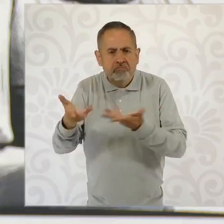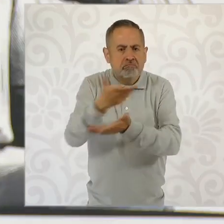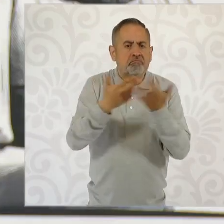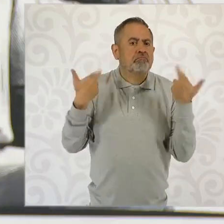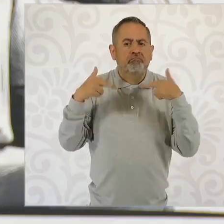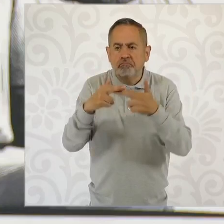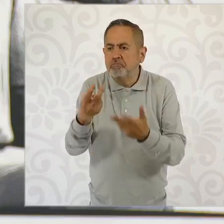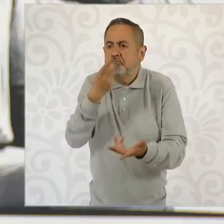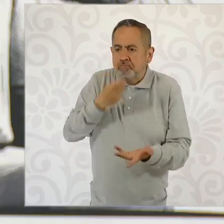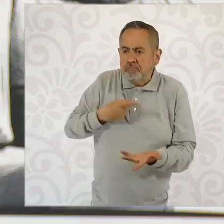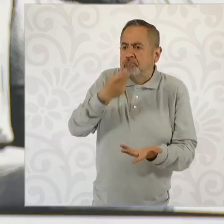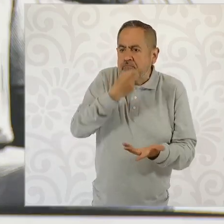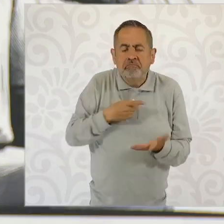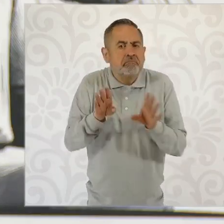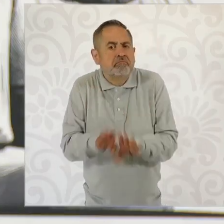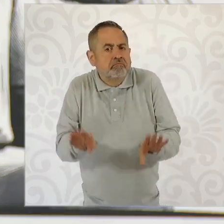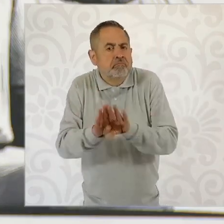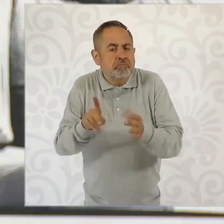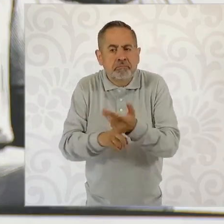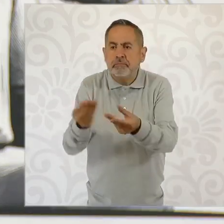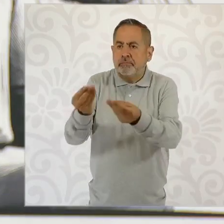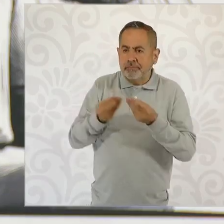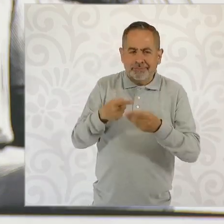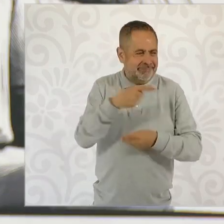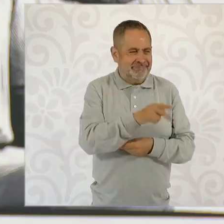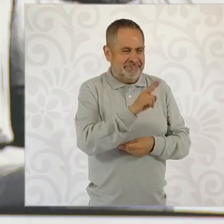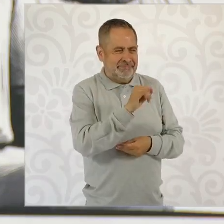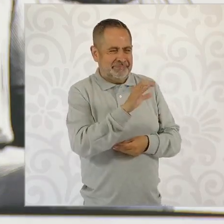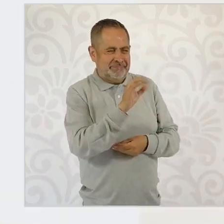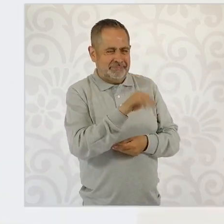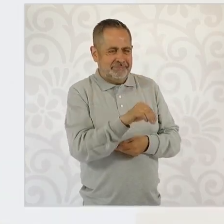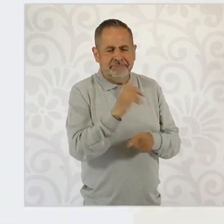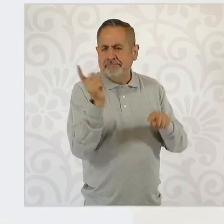decidan cómo quieren que cambie el famoso UCICAM.